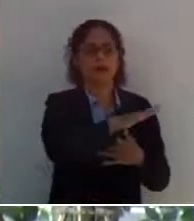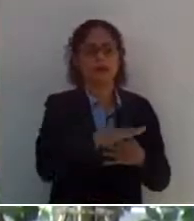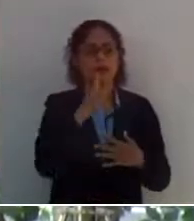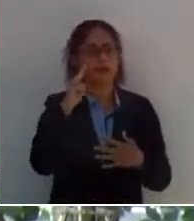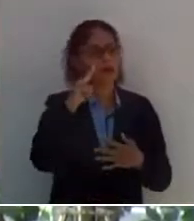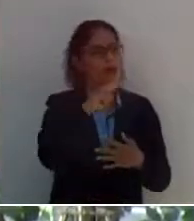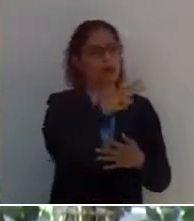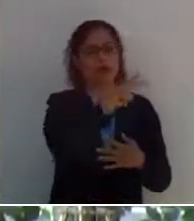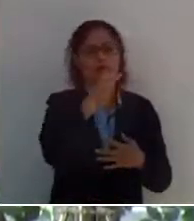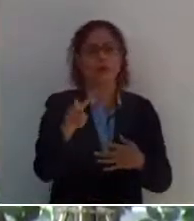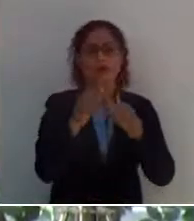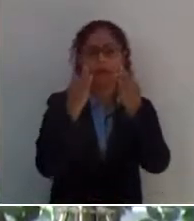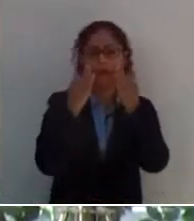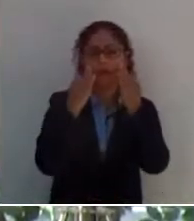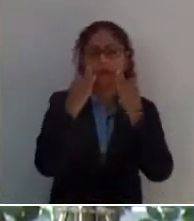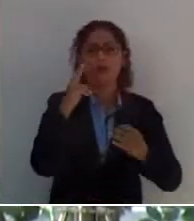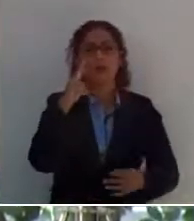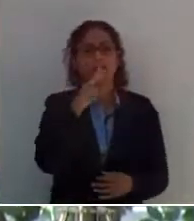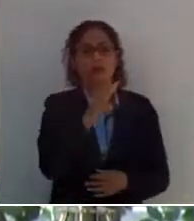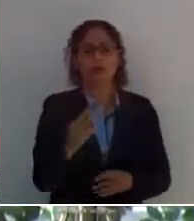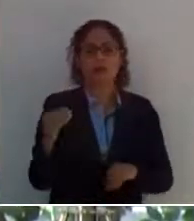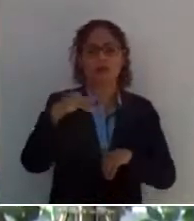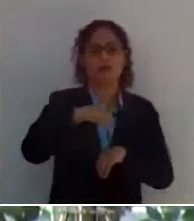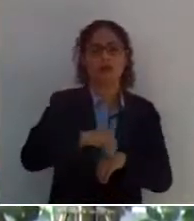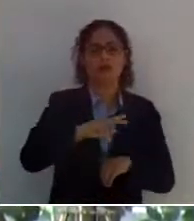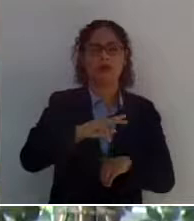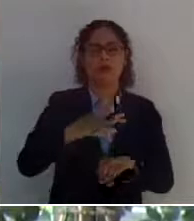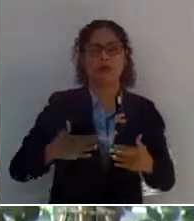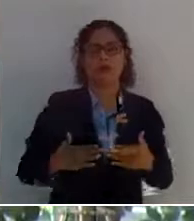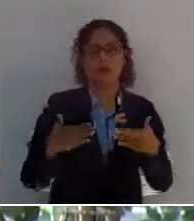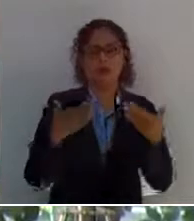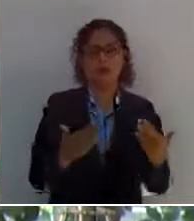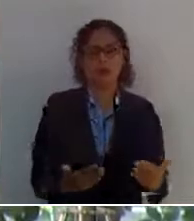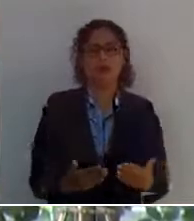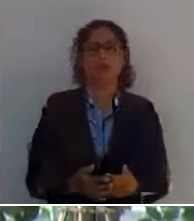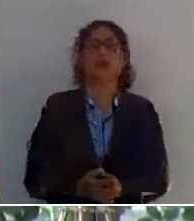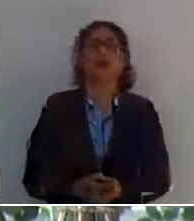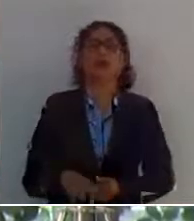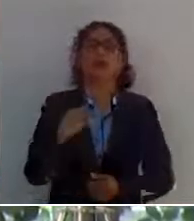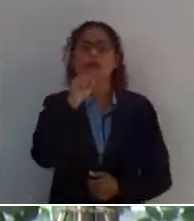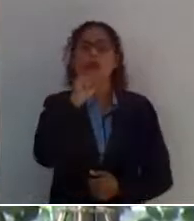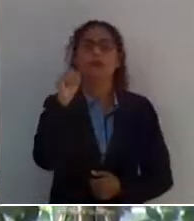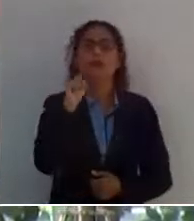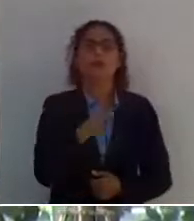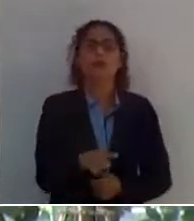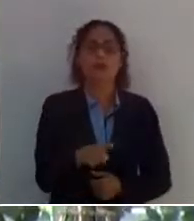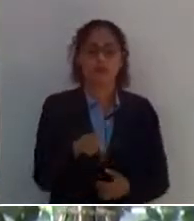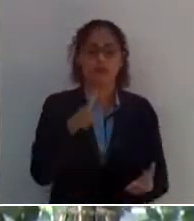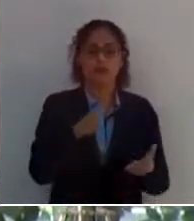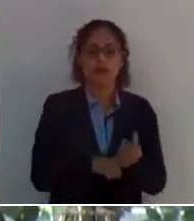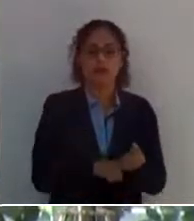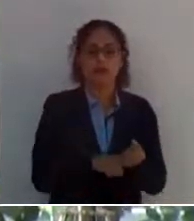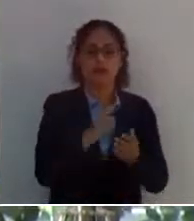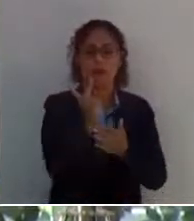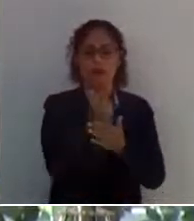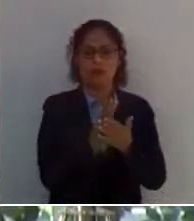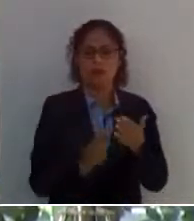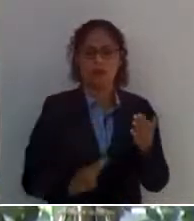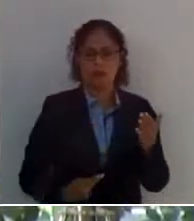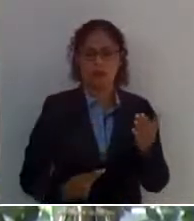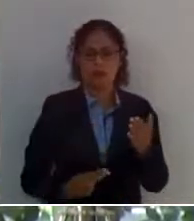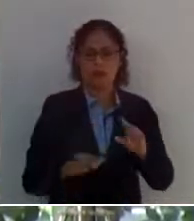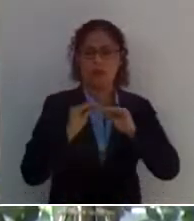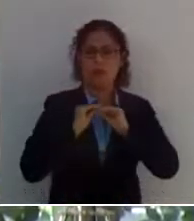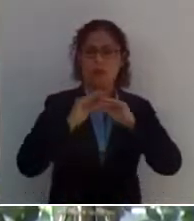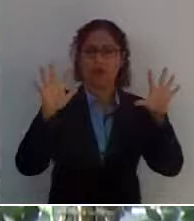demostrado y hemos puesto nuestra confianza. Asimismo, dentro del programa